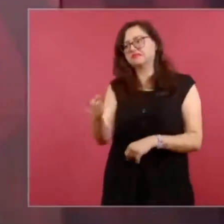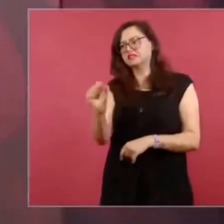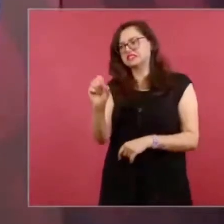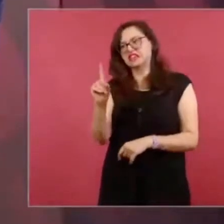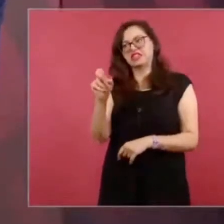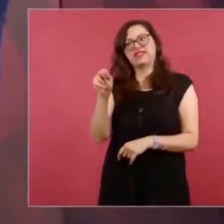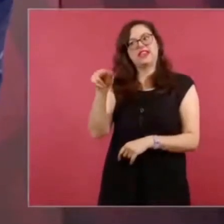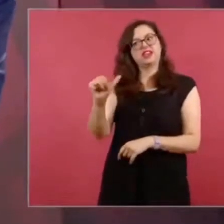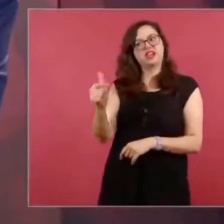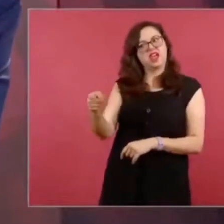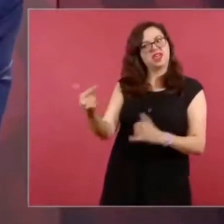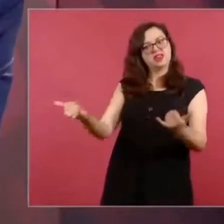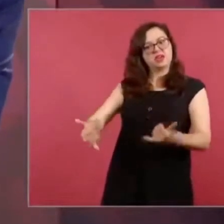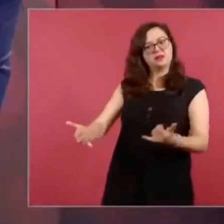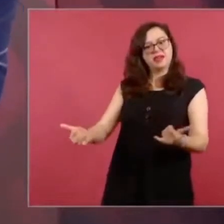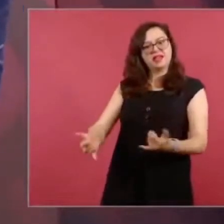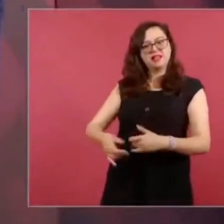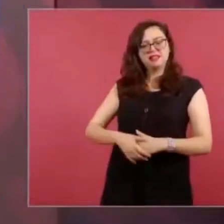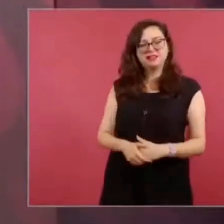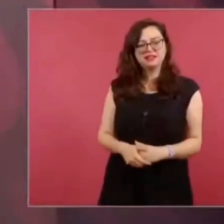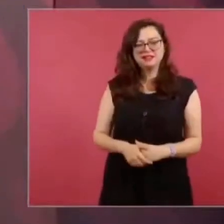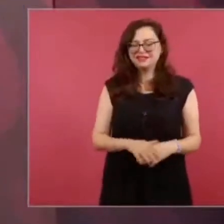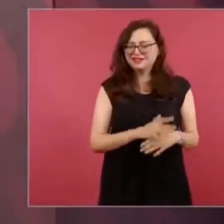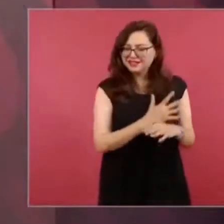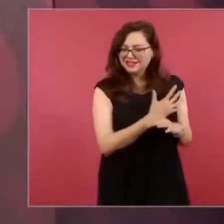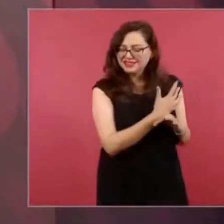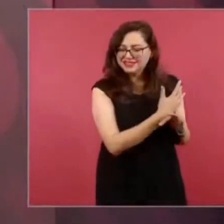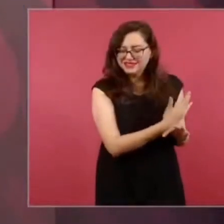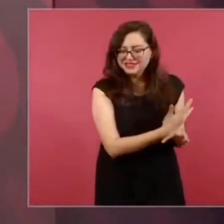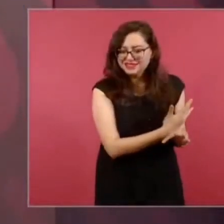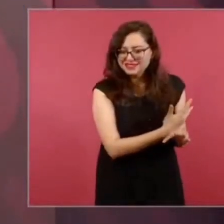Y él mismo ahí informando